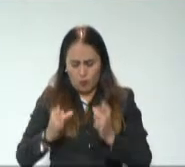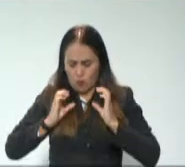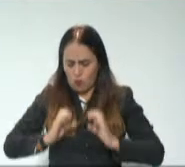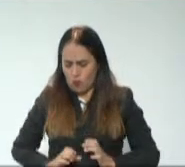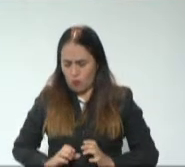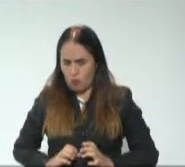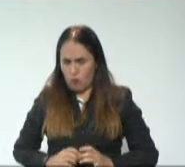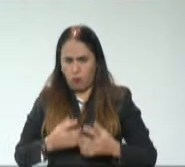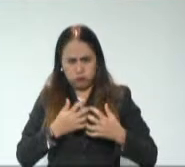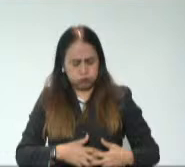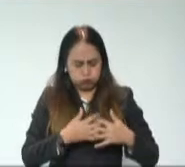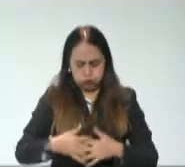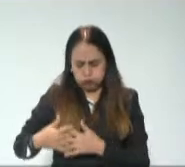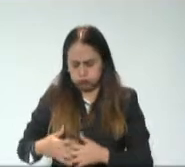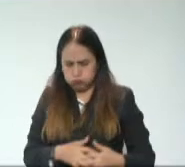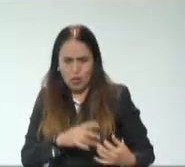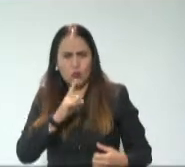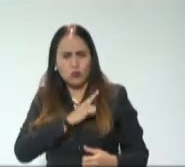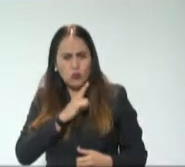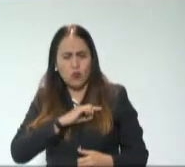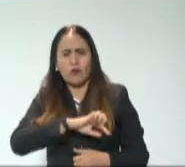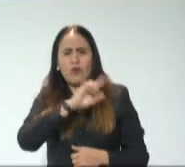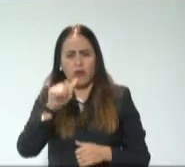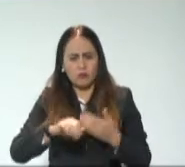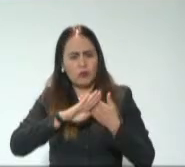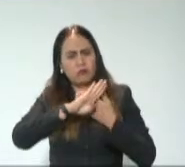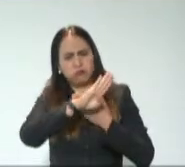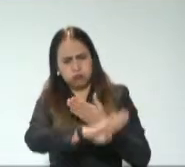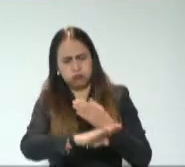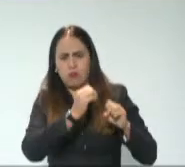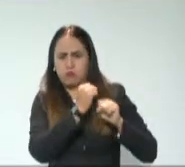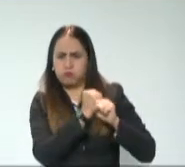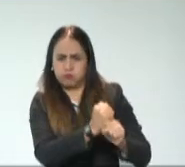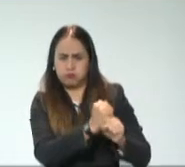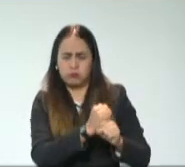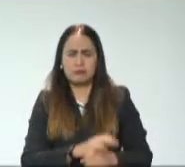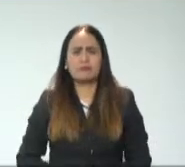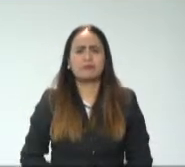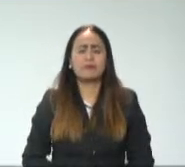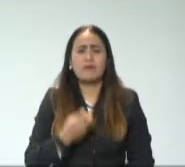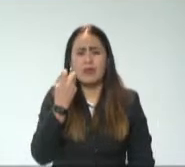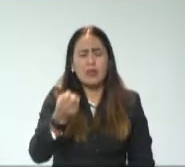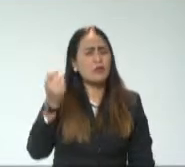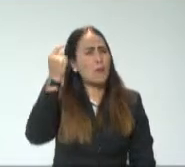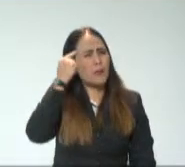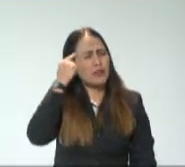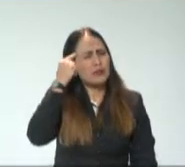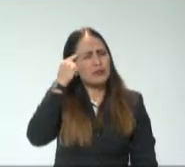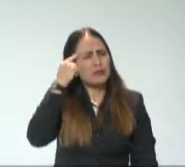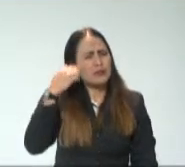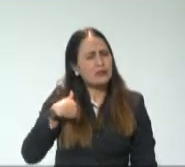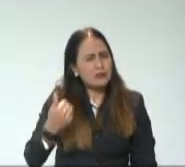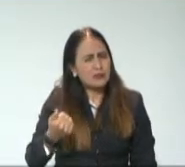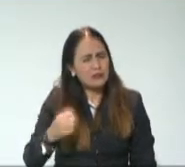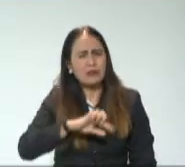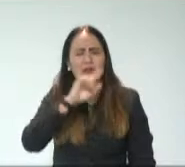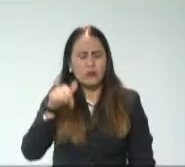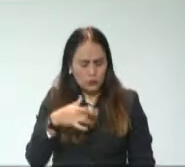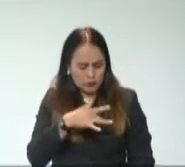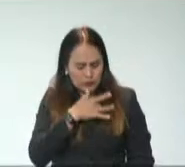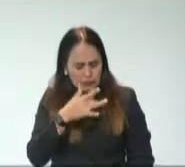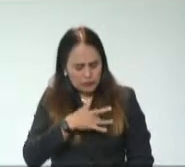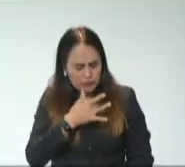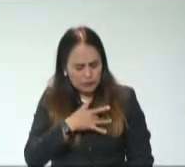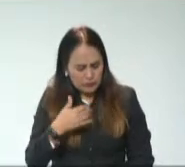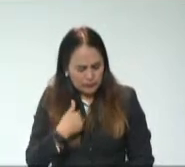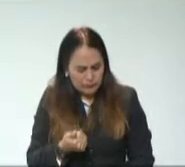inmune Entonces si esta expectativa no está Clara no solamente en el aspecto racional sino el aspecto emocional